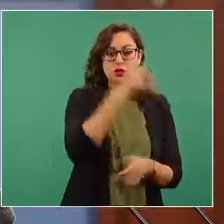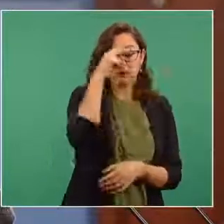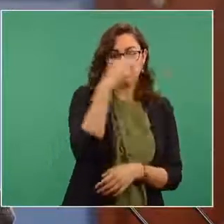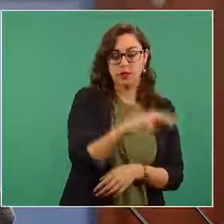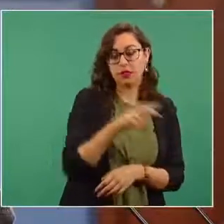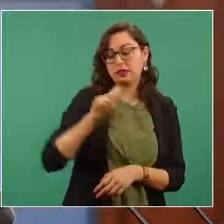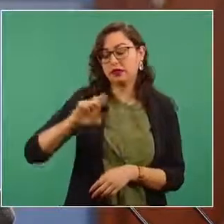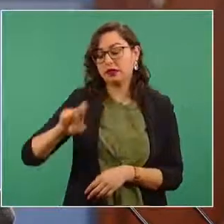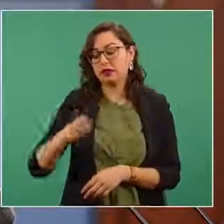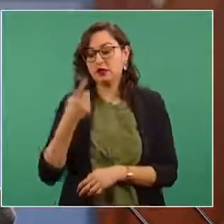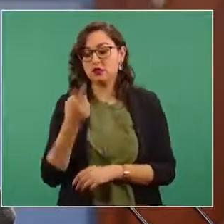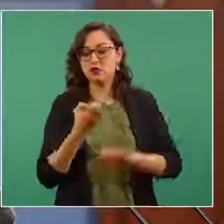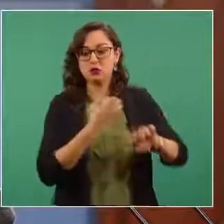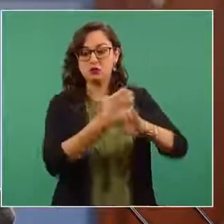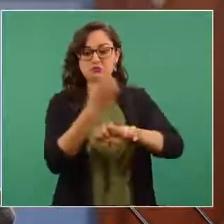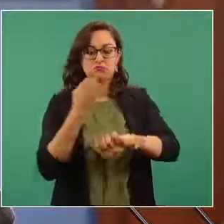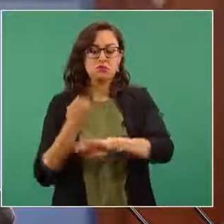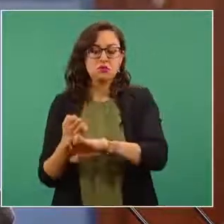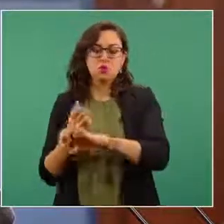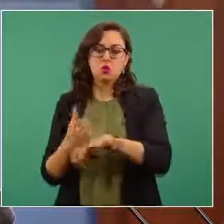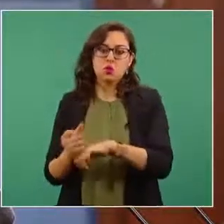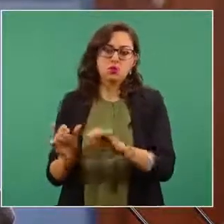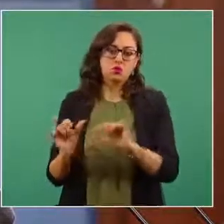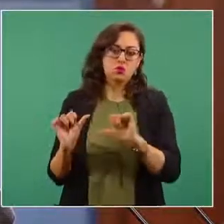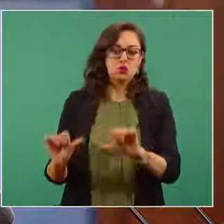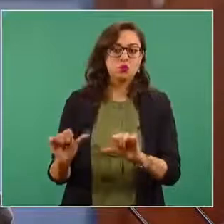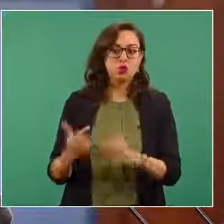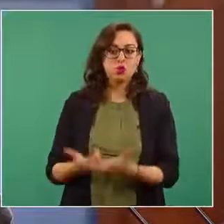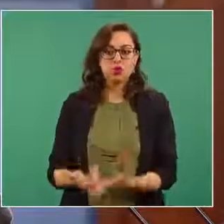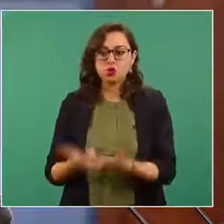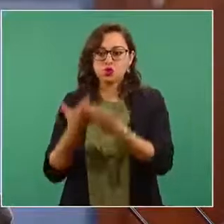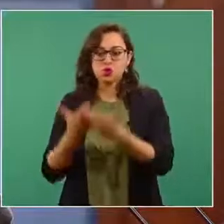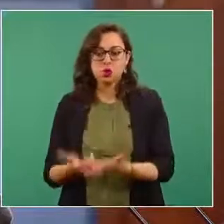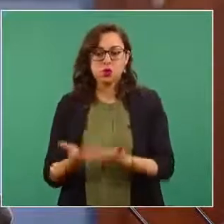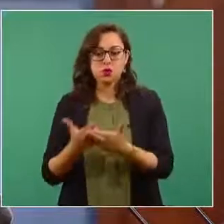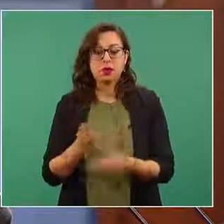del 50%, lo que se traduce que tenemos